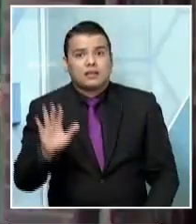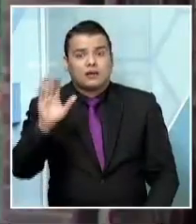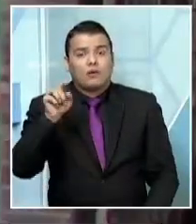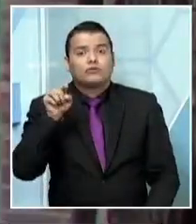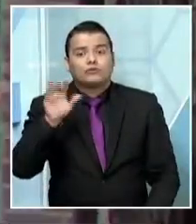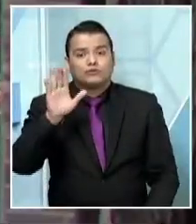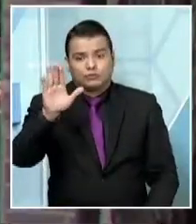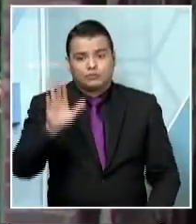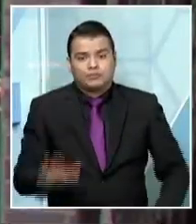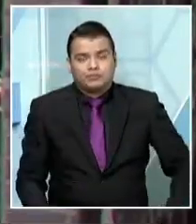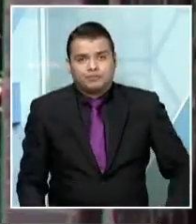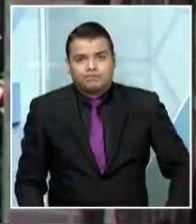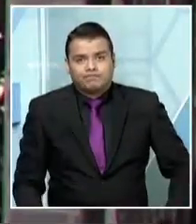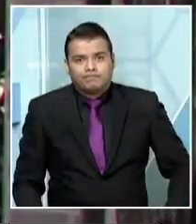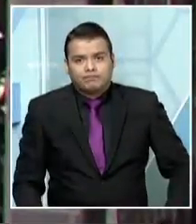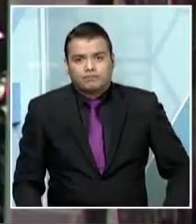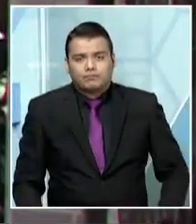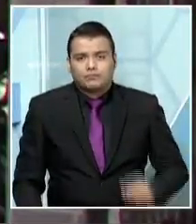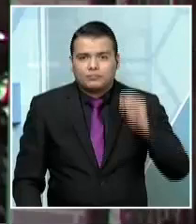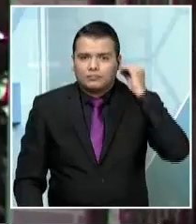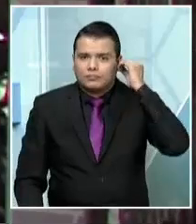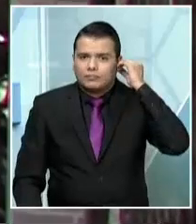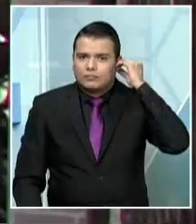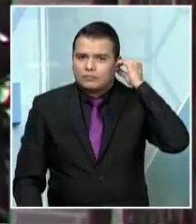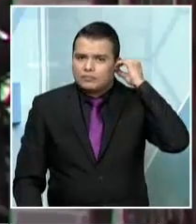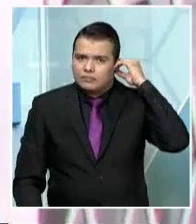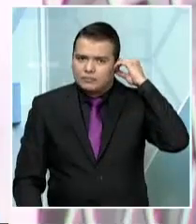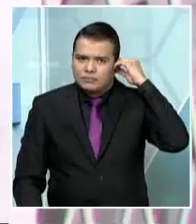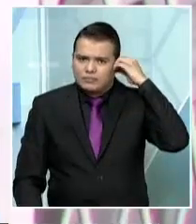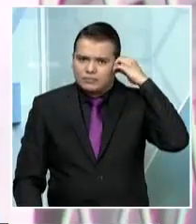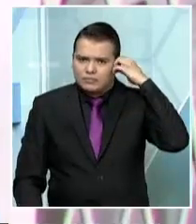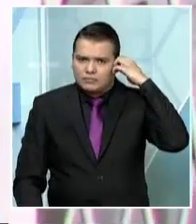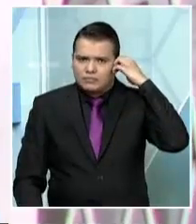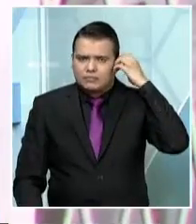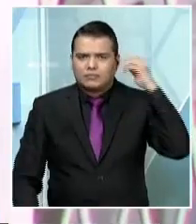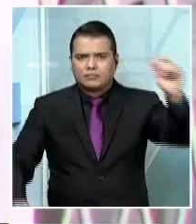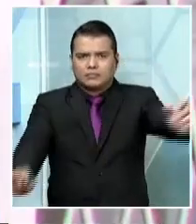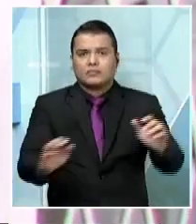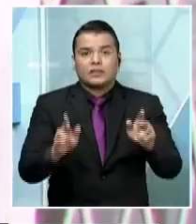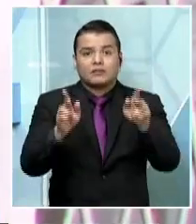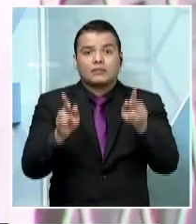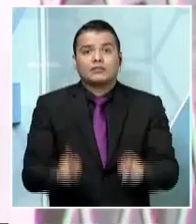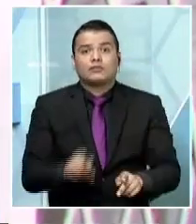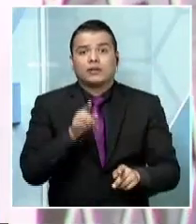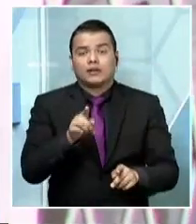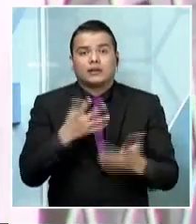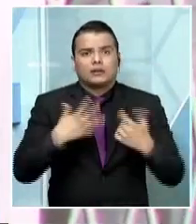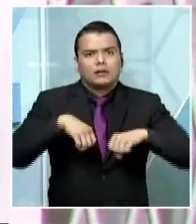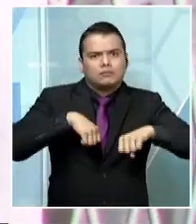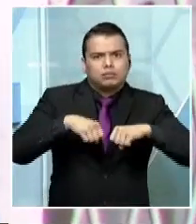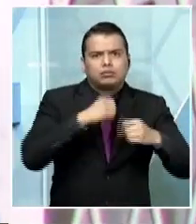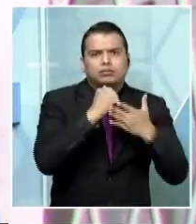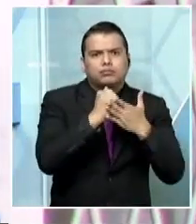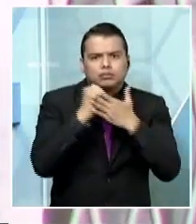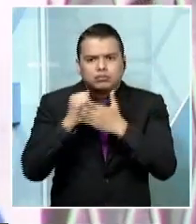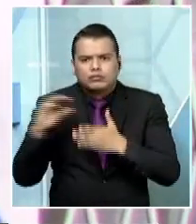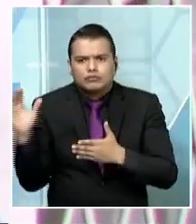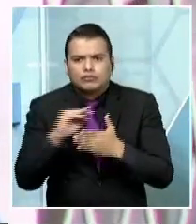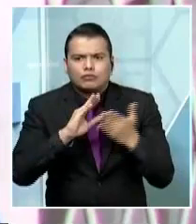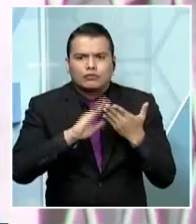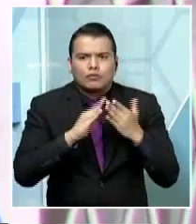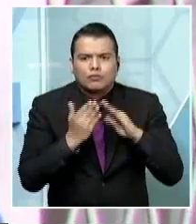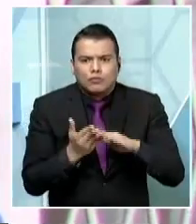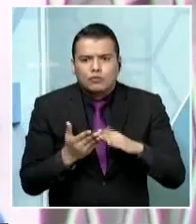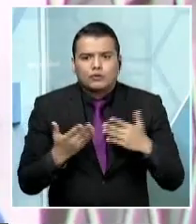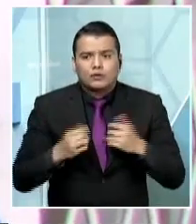zona de la ciudad. Muy doloroso porque era una persona que ayudaba mucho aquí en el sector. También me